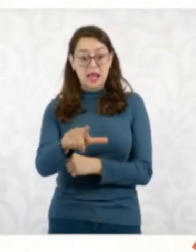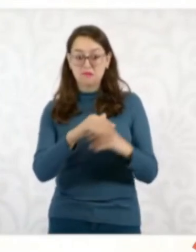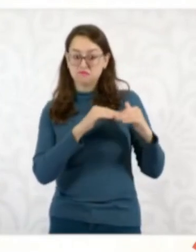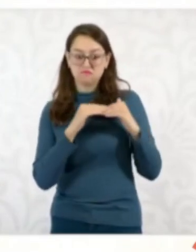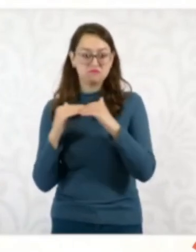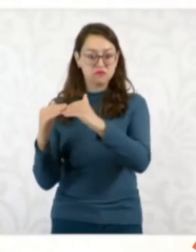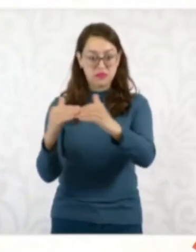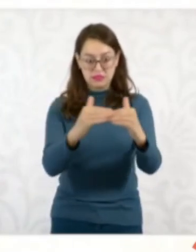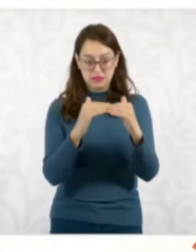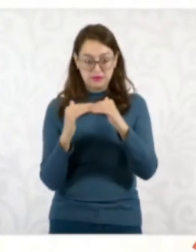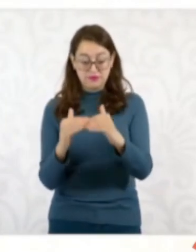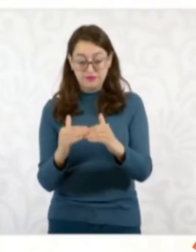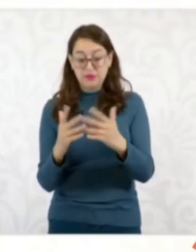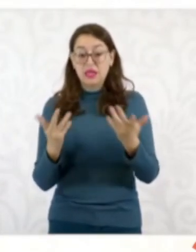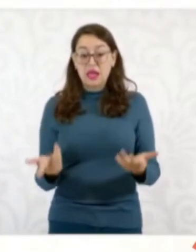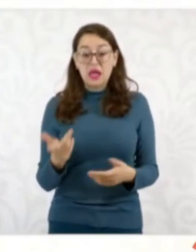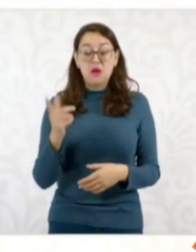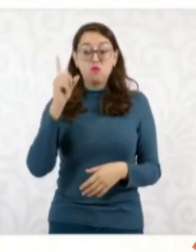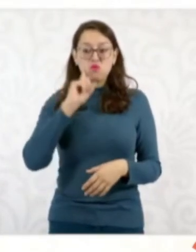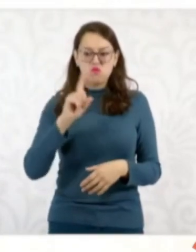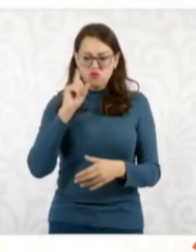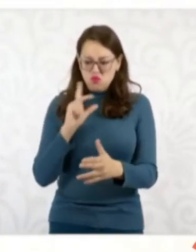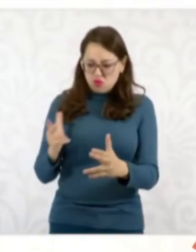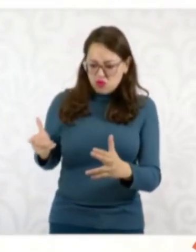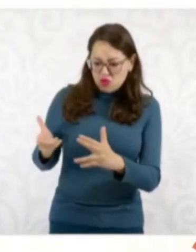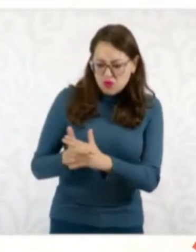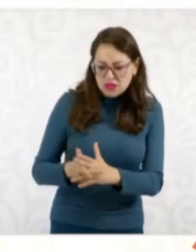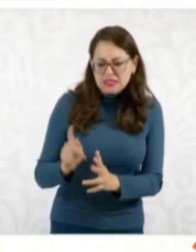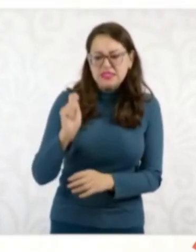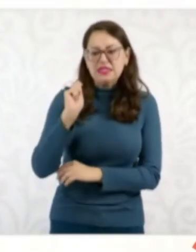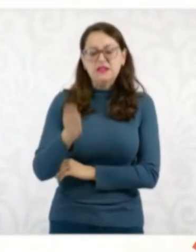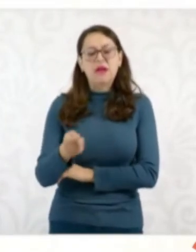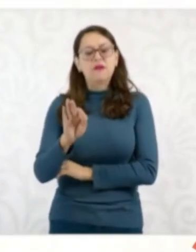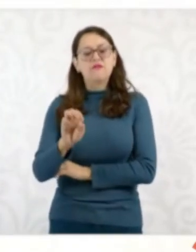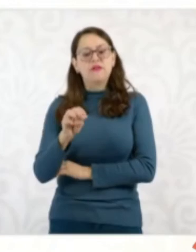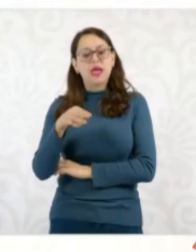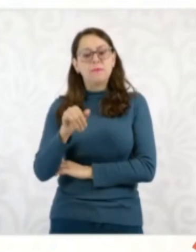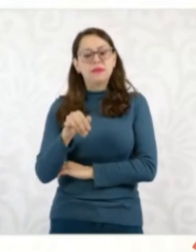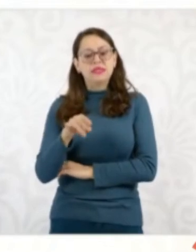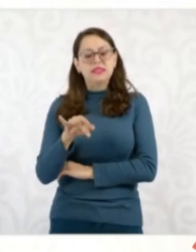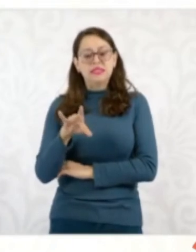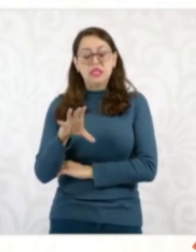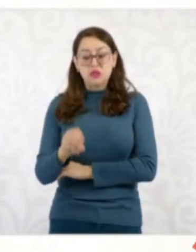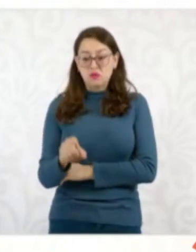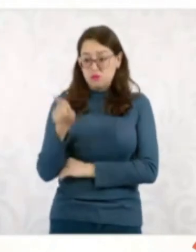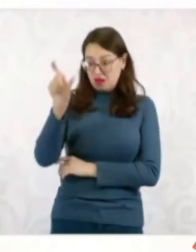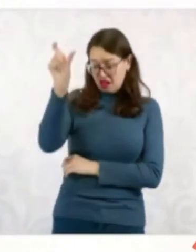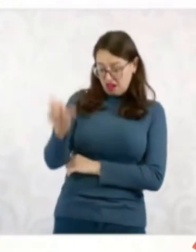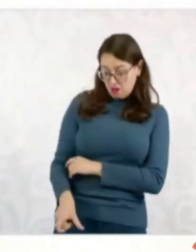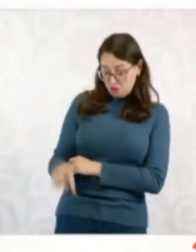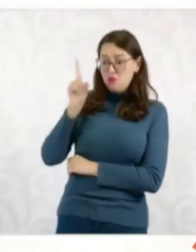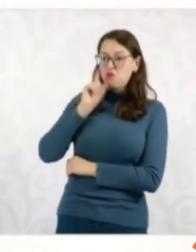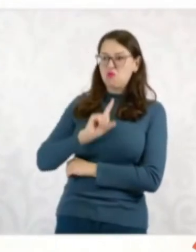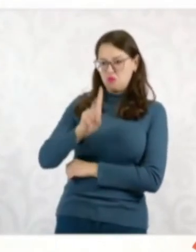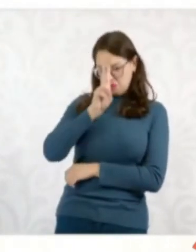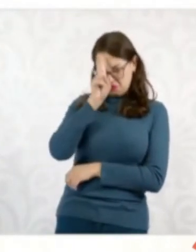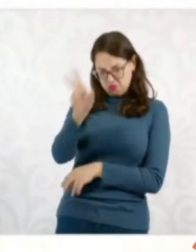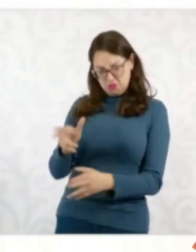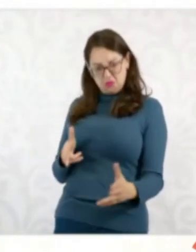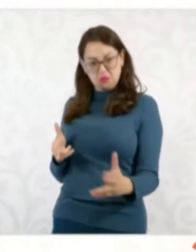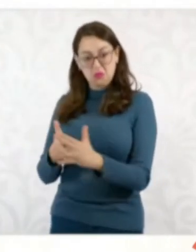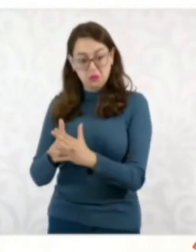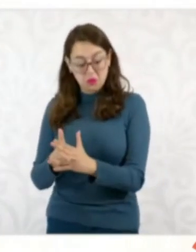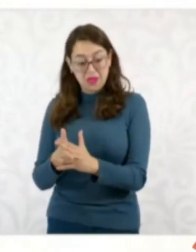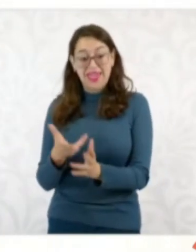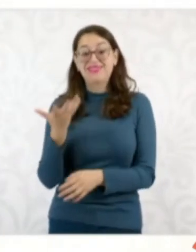la persona que prive de la vida a una mujer por razón de género. Y se establecen 10 razones de género,